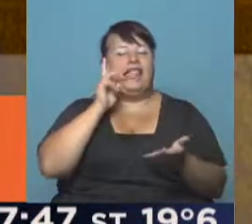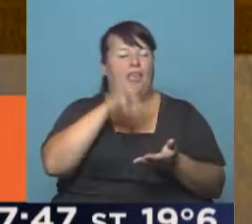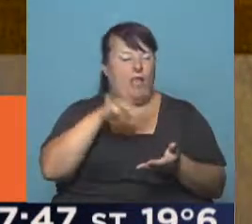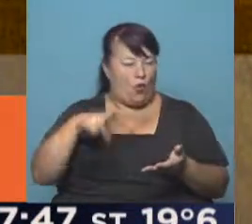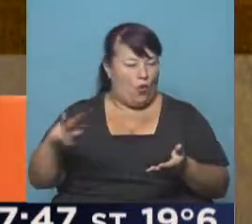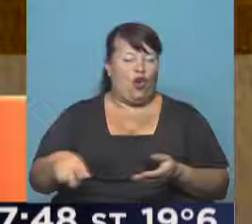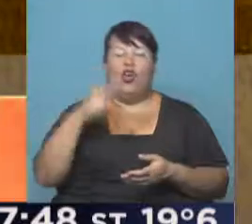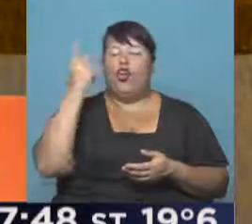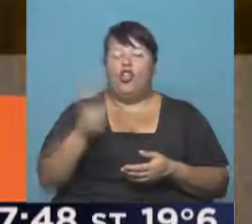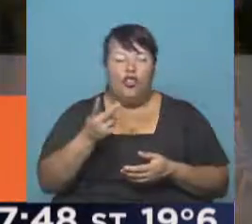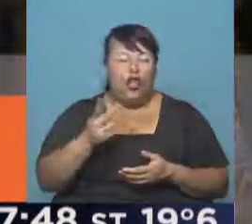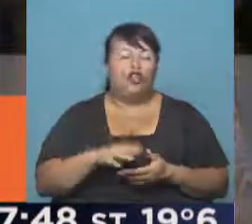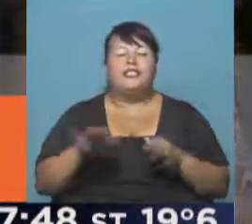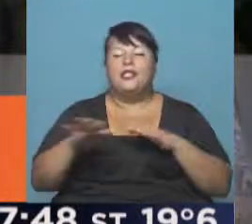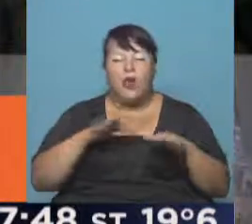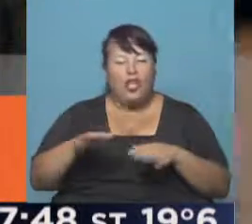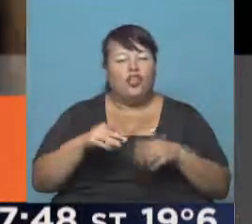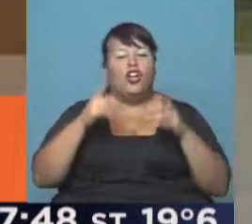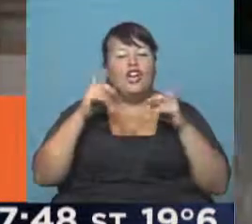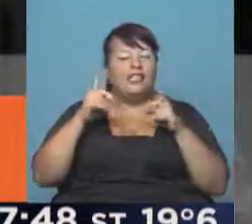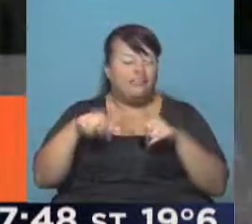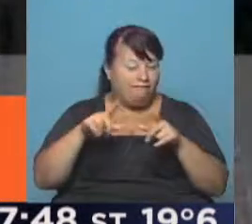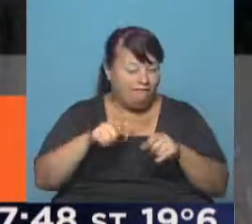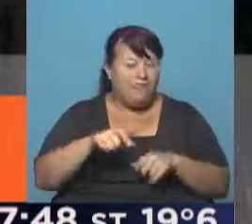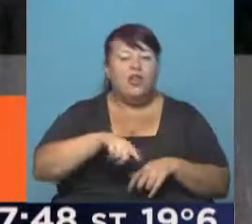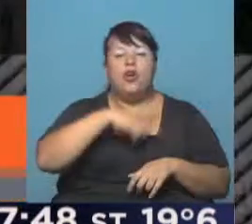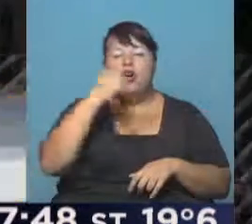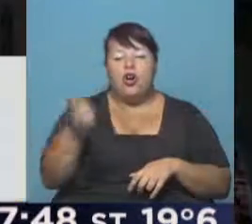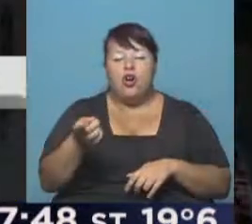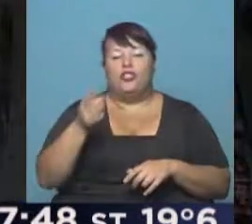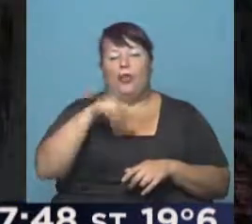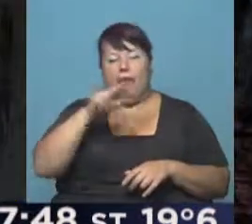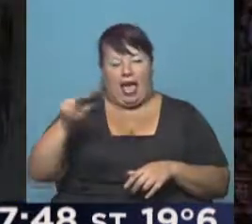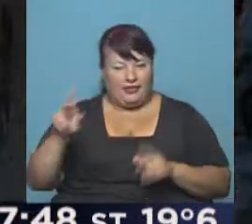en dos circunstancias, con la fotografía y en una con la plástica.